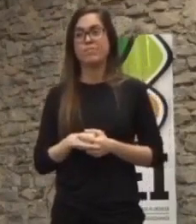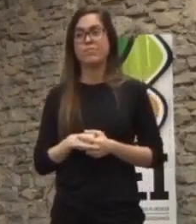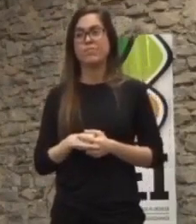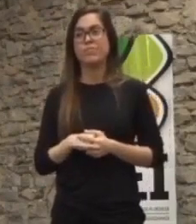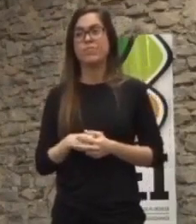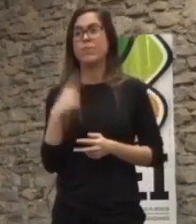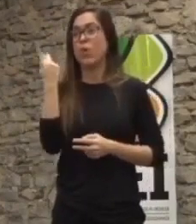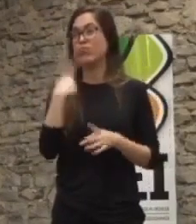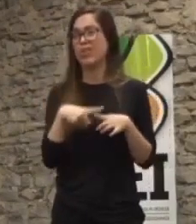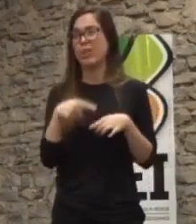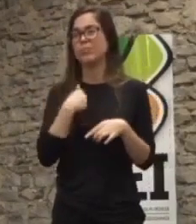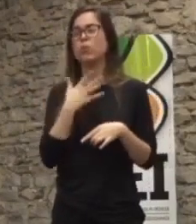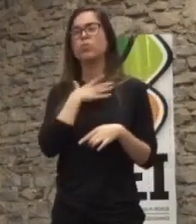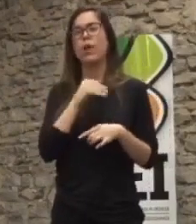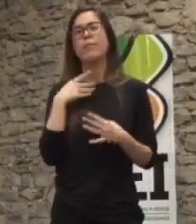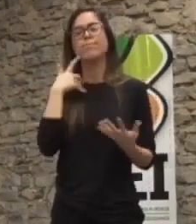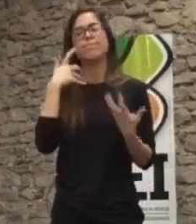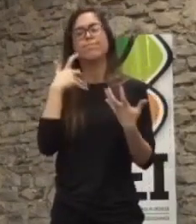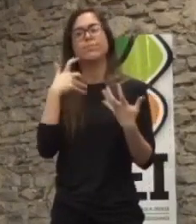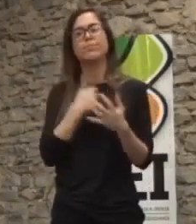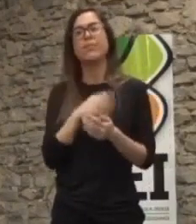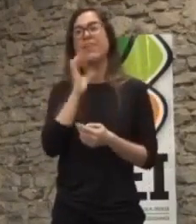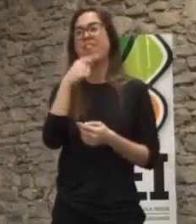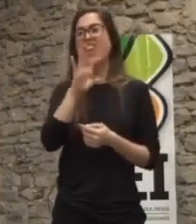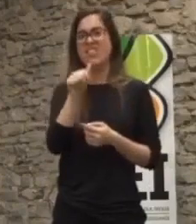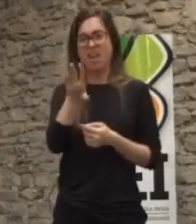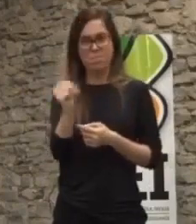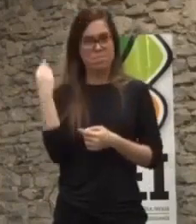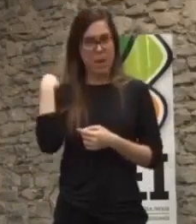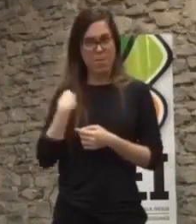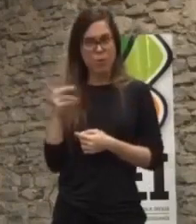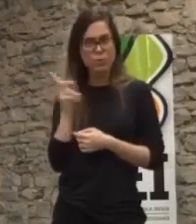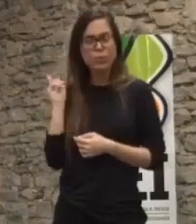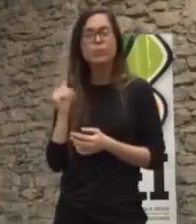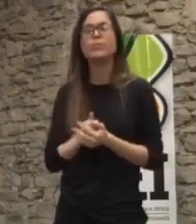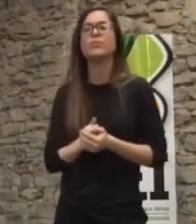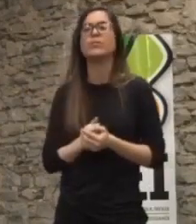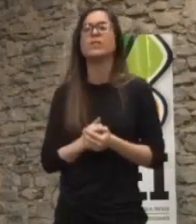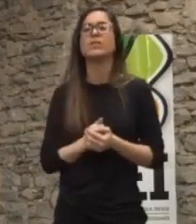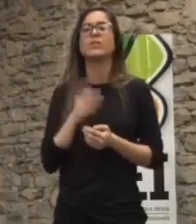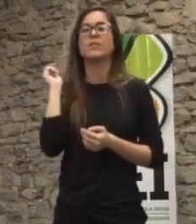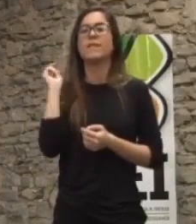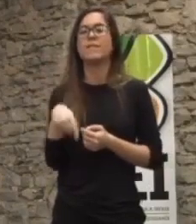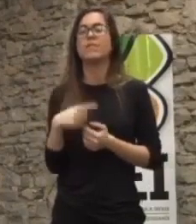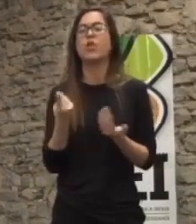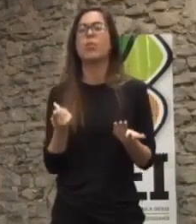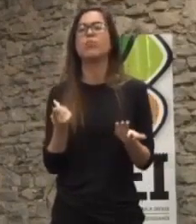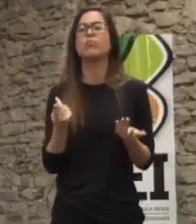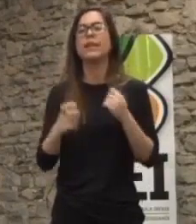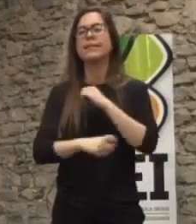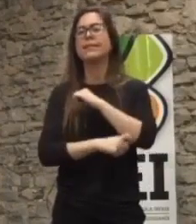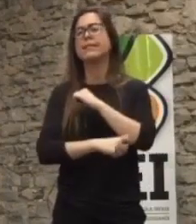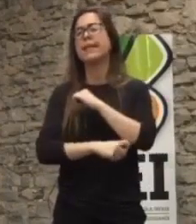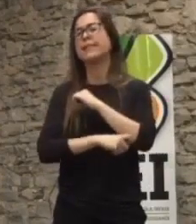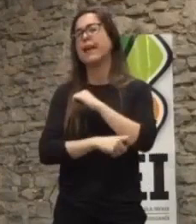detalles que me gustaría destacar de la definición de Daniel de Torres es una de las señas de identidad de la estrategia antirrumores y tiene